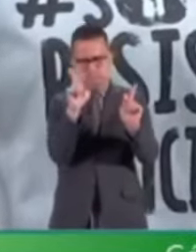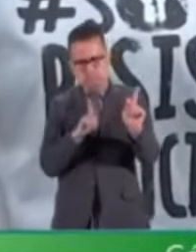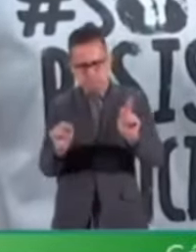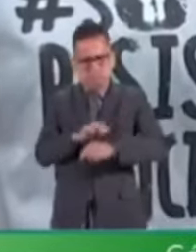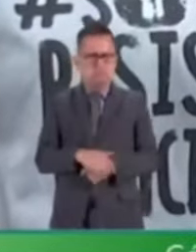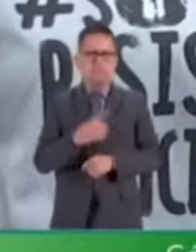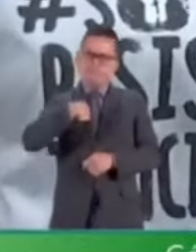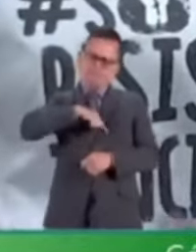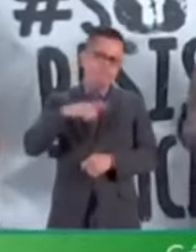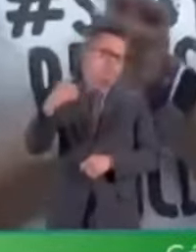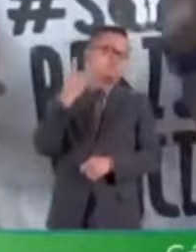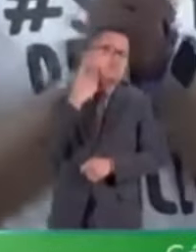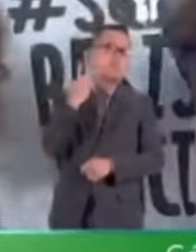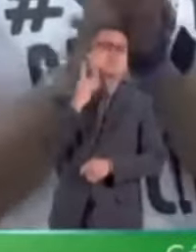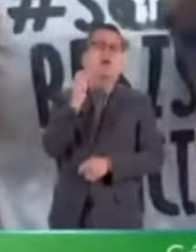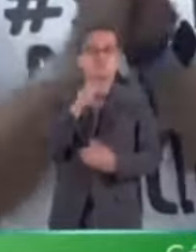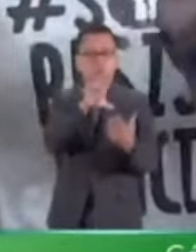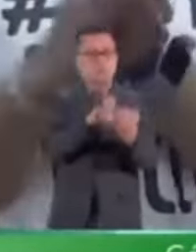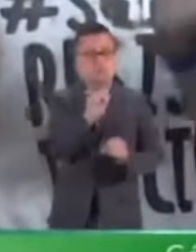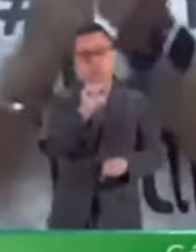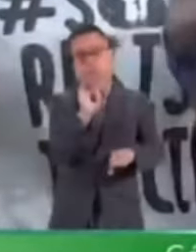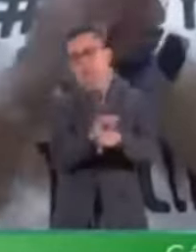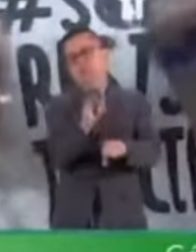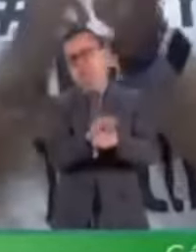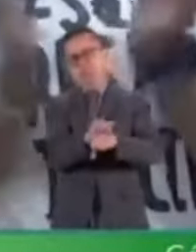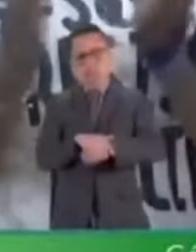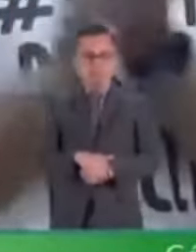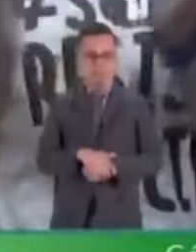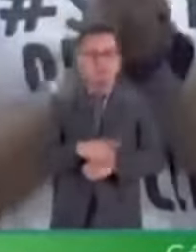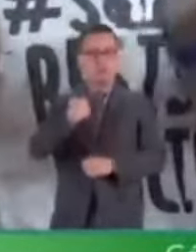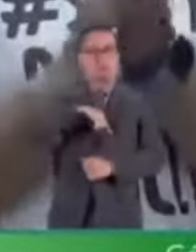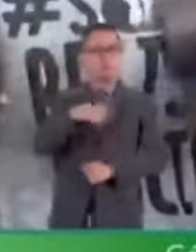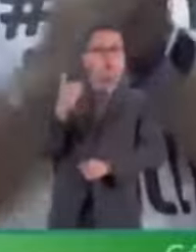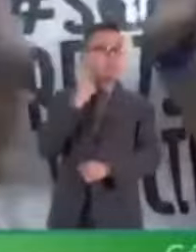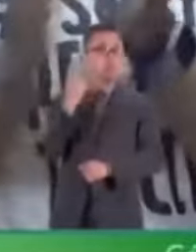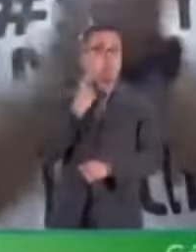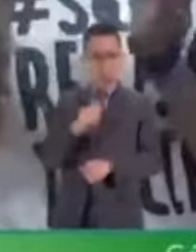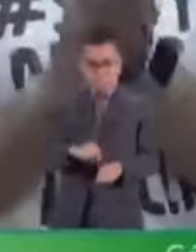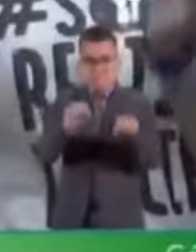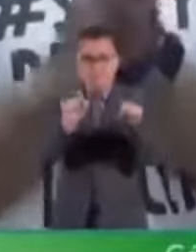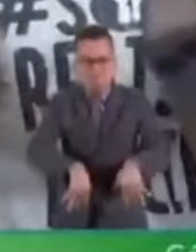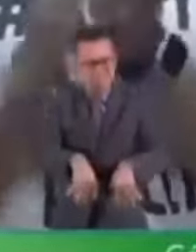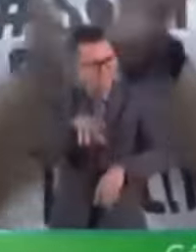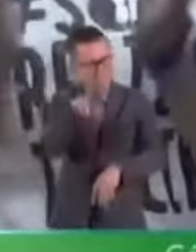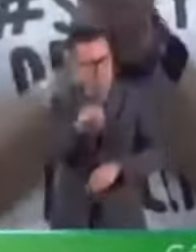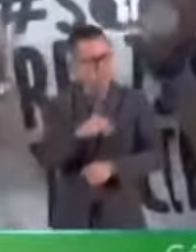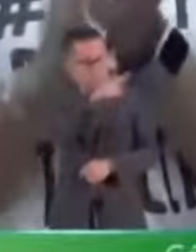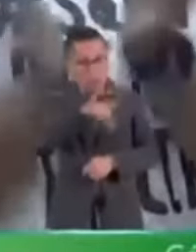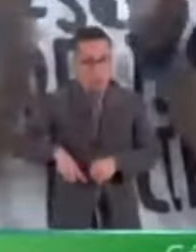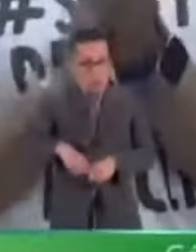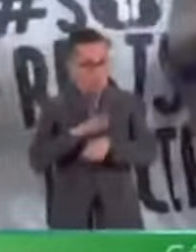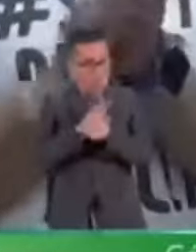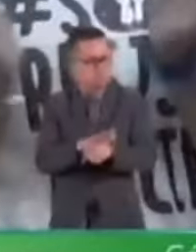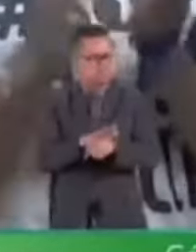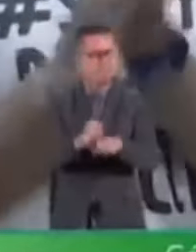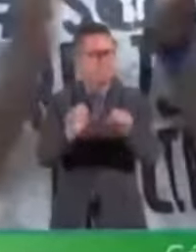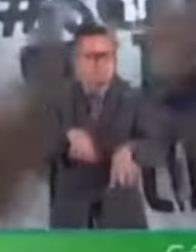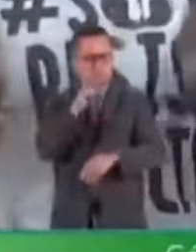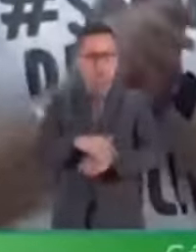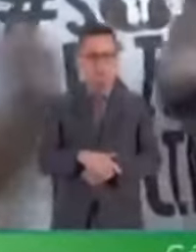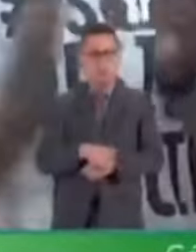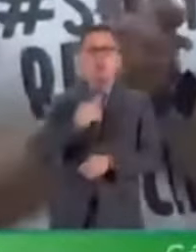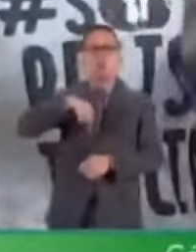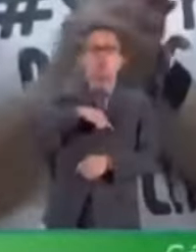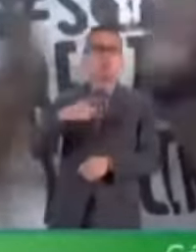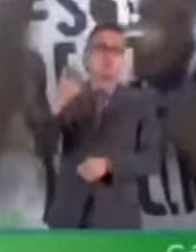que defienden la Constitución, los diputados que no se doblegan al régimen, los diputados que somos